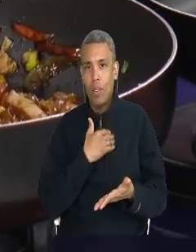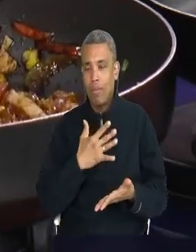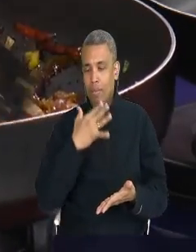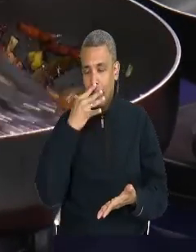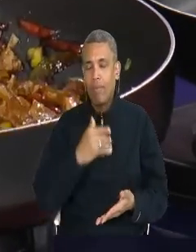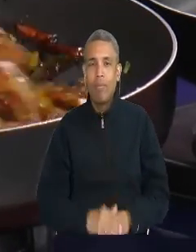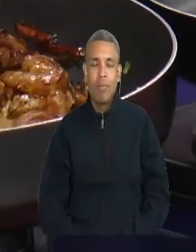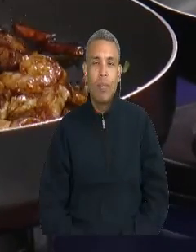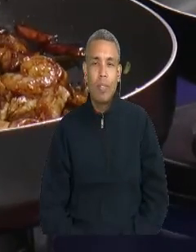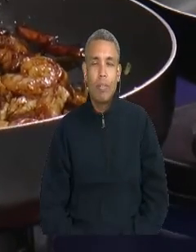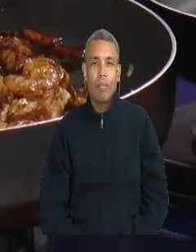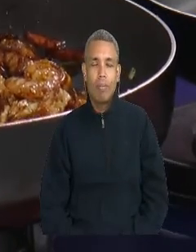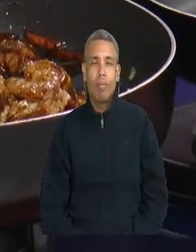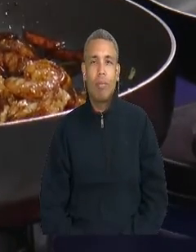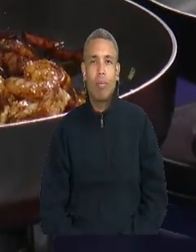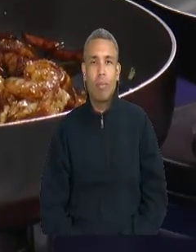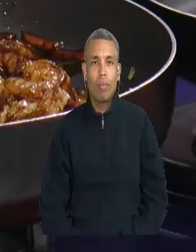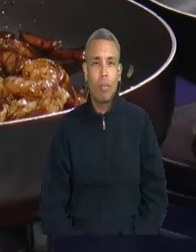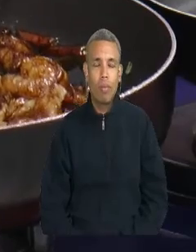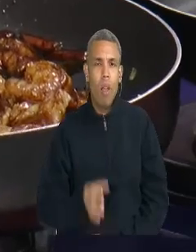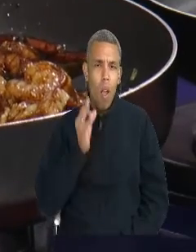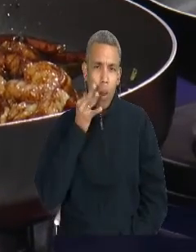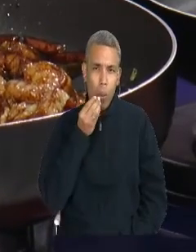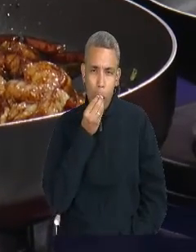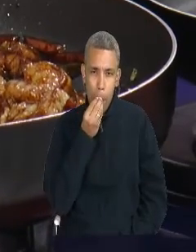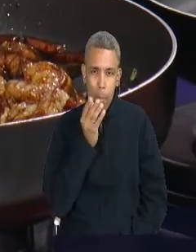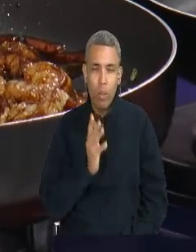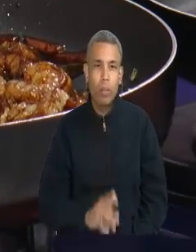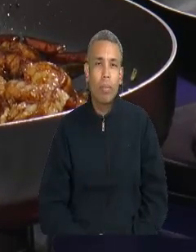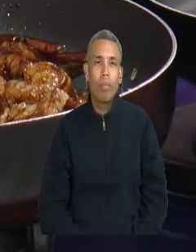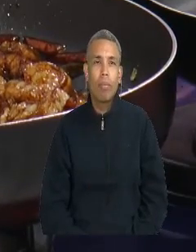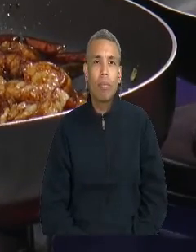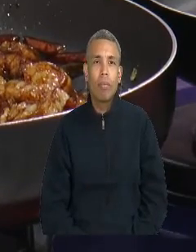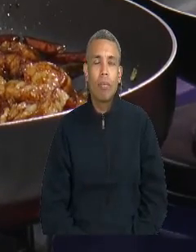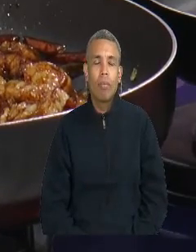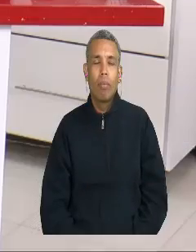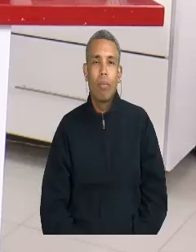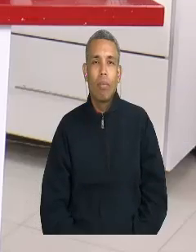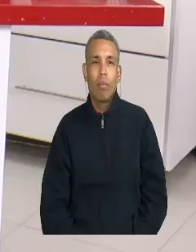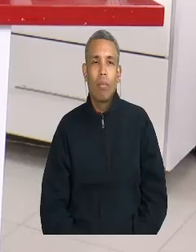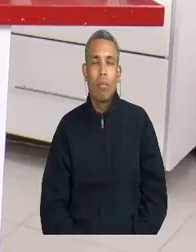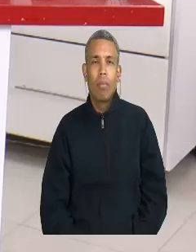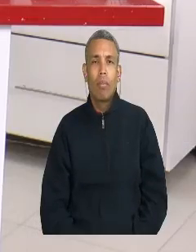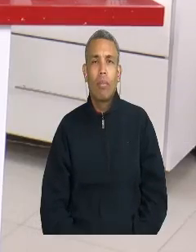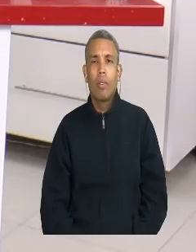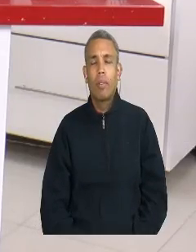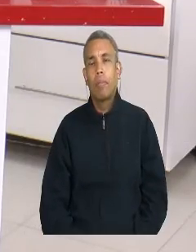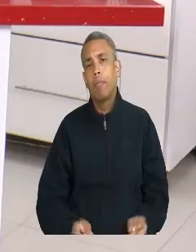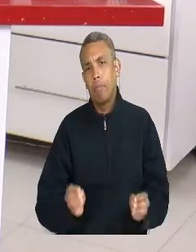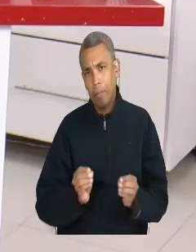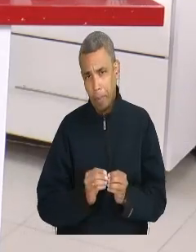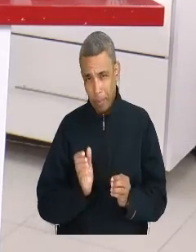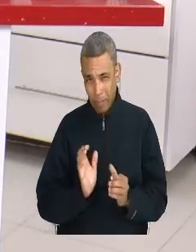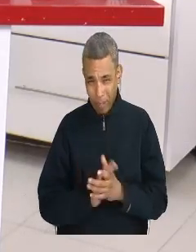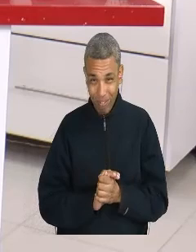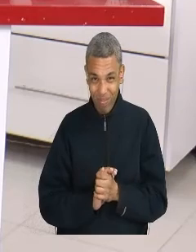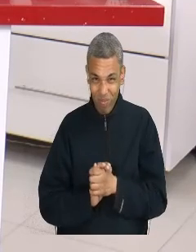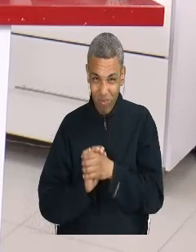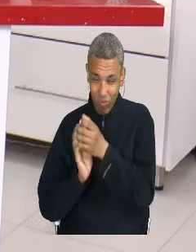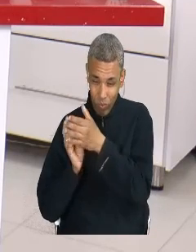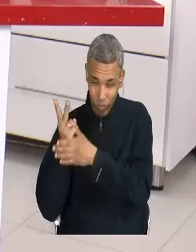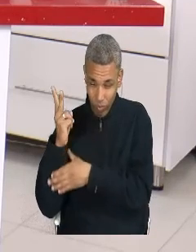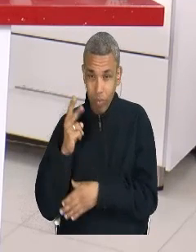obviamente un sabor muy rico. ¿Qué nos faltaría ahí? Vamos a adicionar la espinaca y el cilantro como tal. Voy a